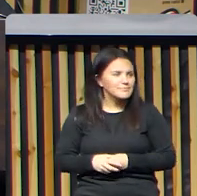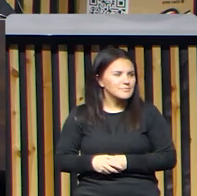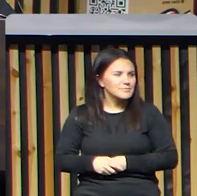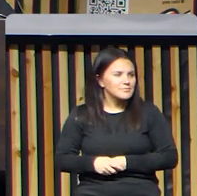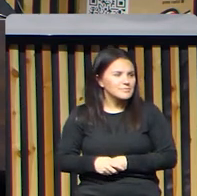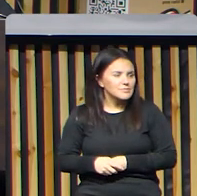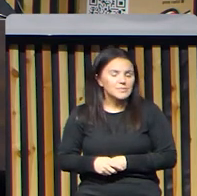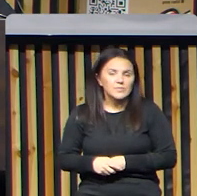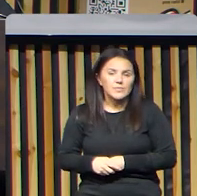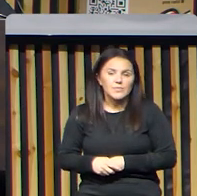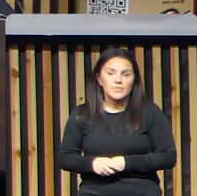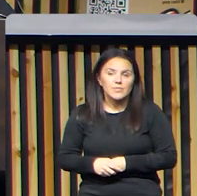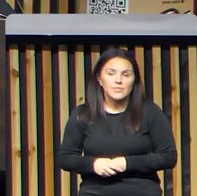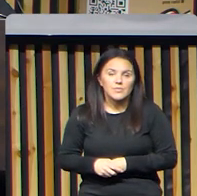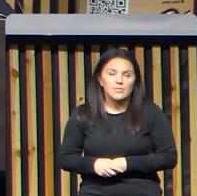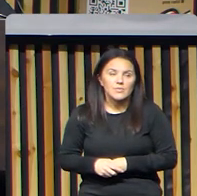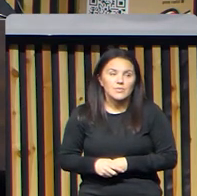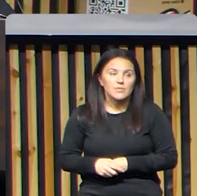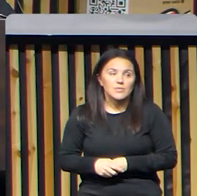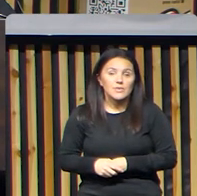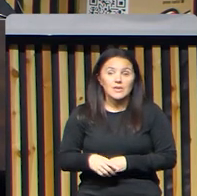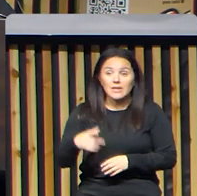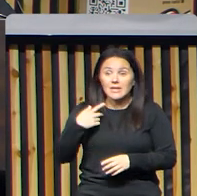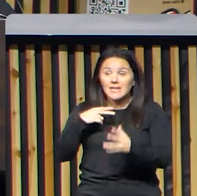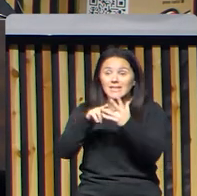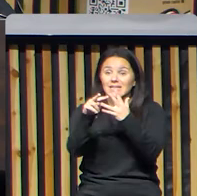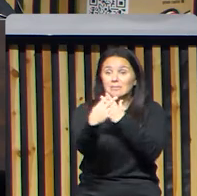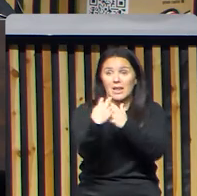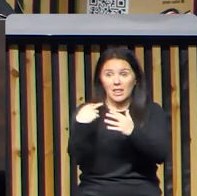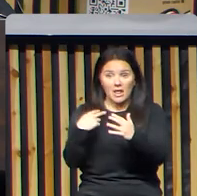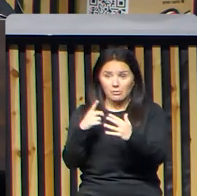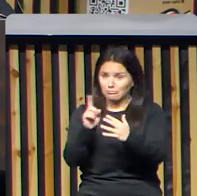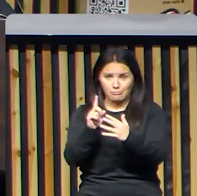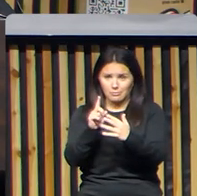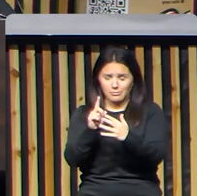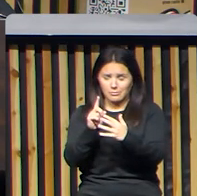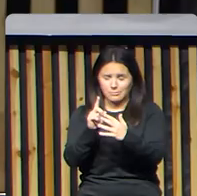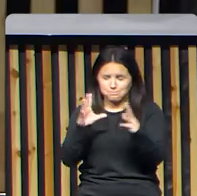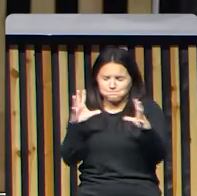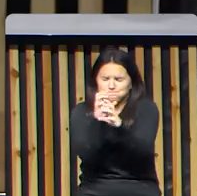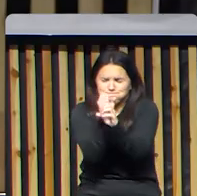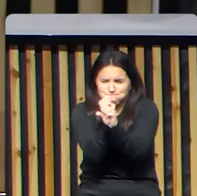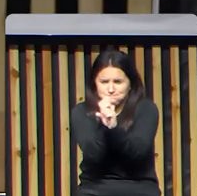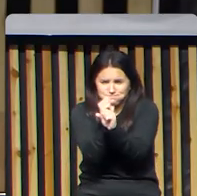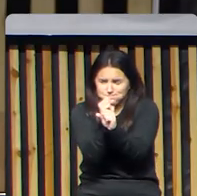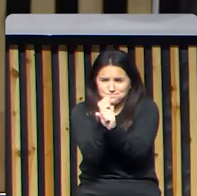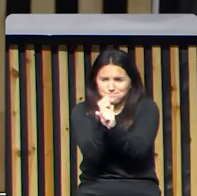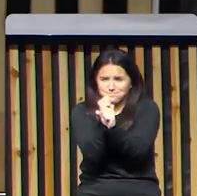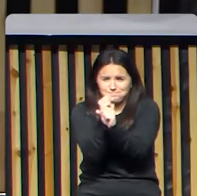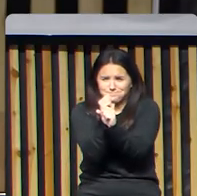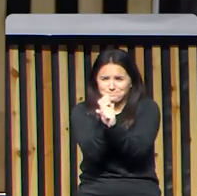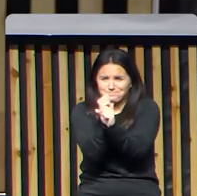es estos lo contrario de transparencia o sea es completamente